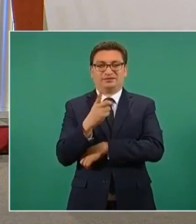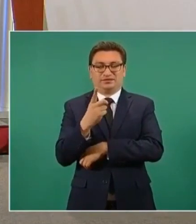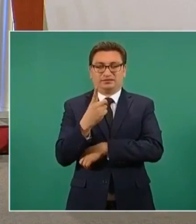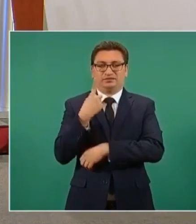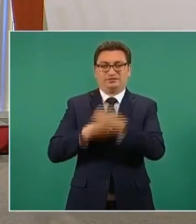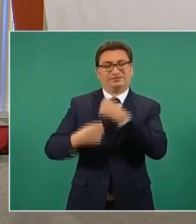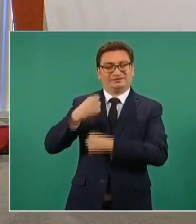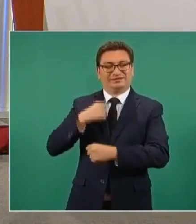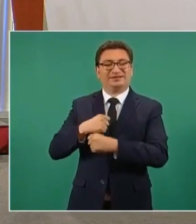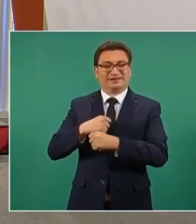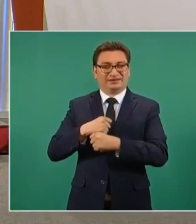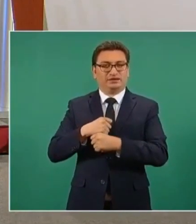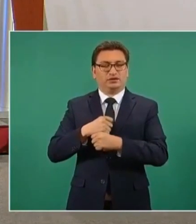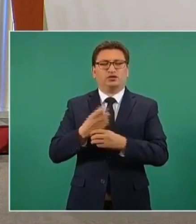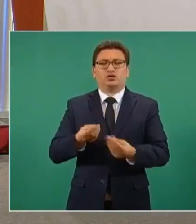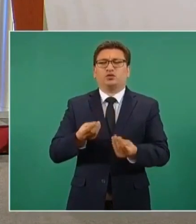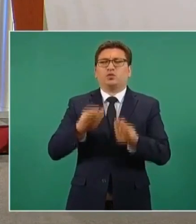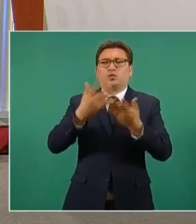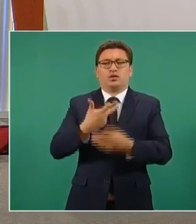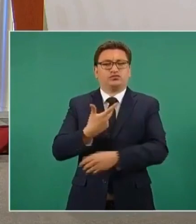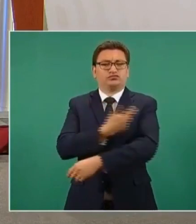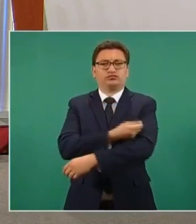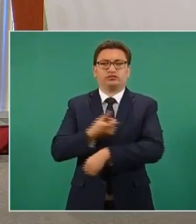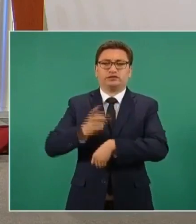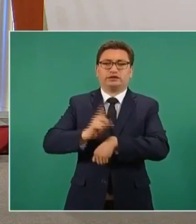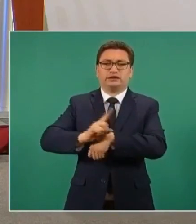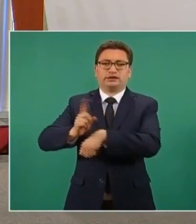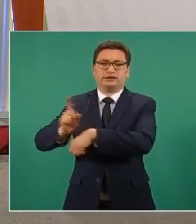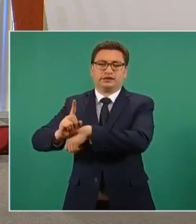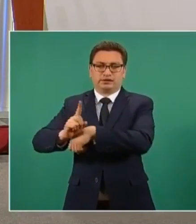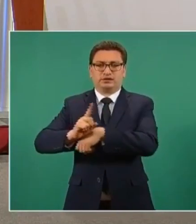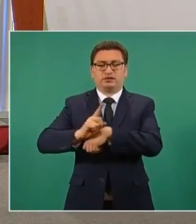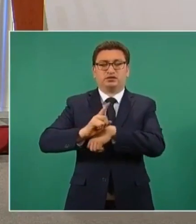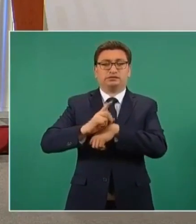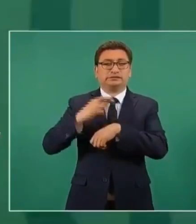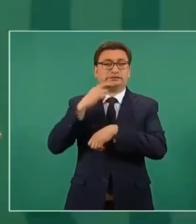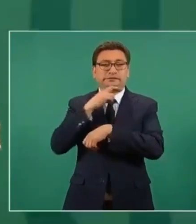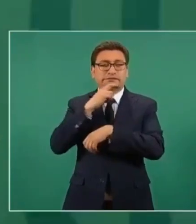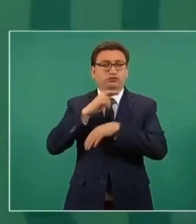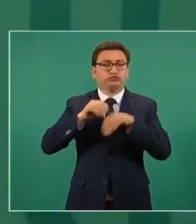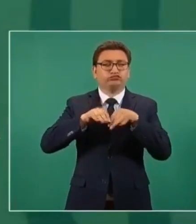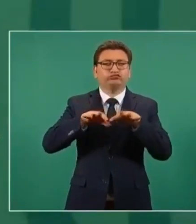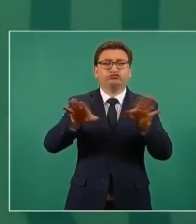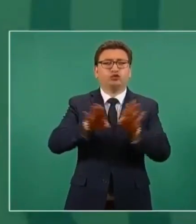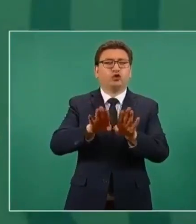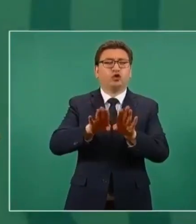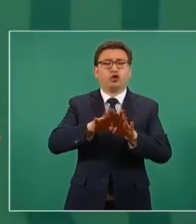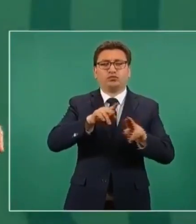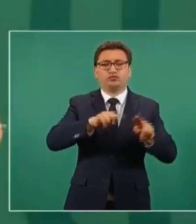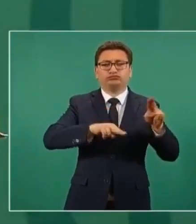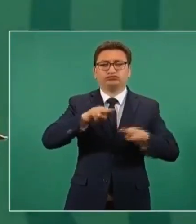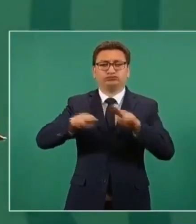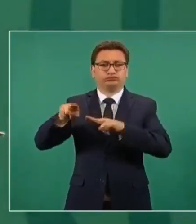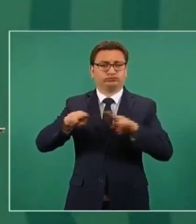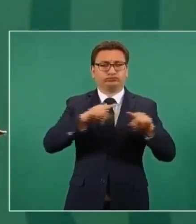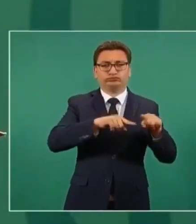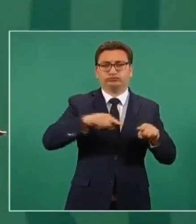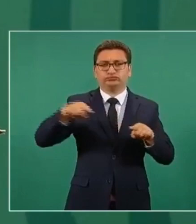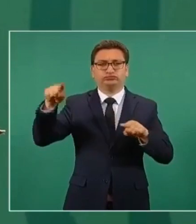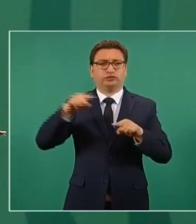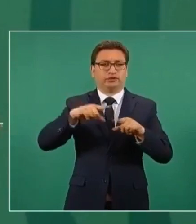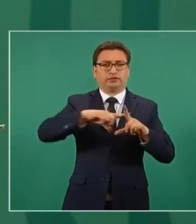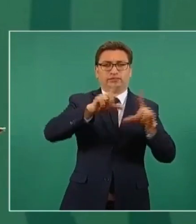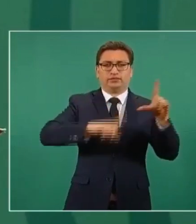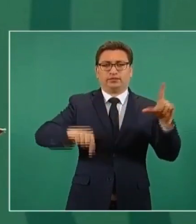año pasado cuántas vacunas se logran por día. La velocidad a la que se logran las vacunas, aplicar las vacunas en